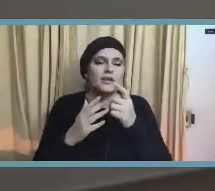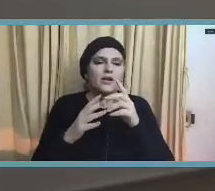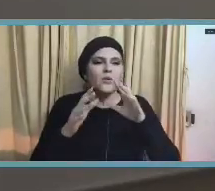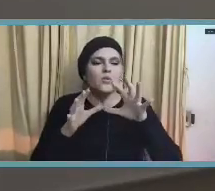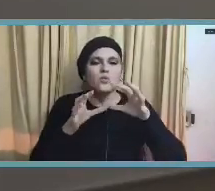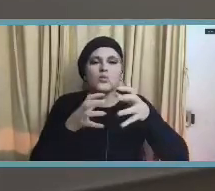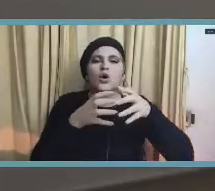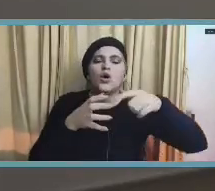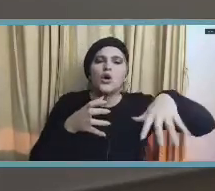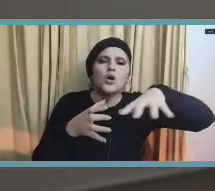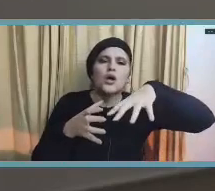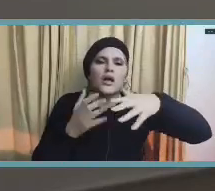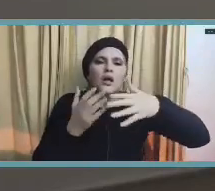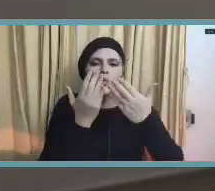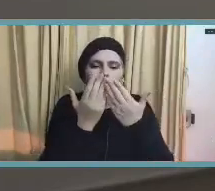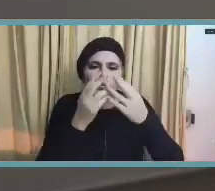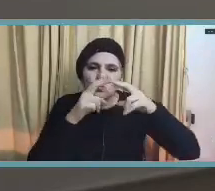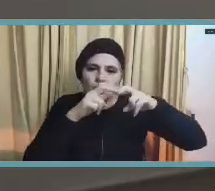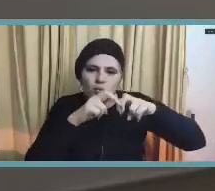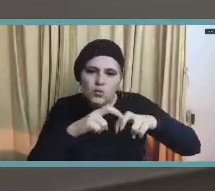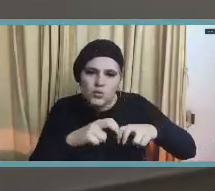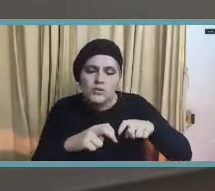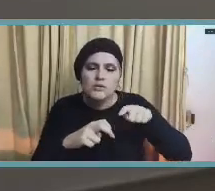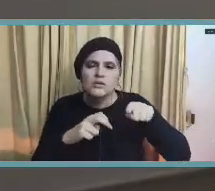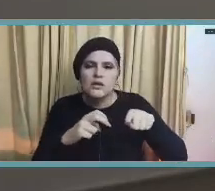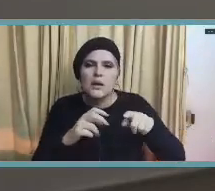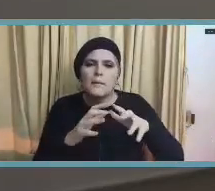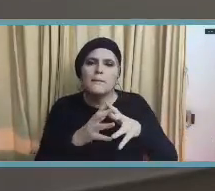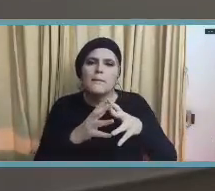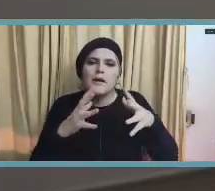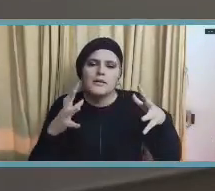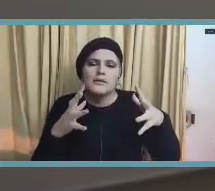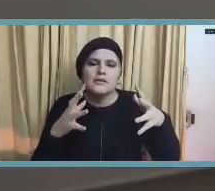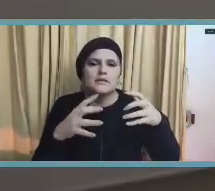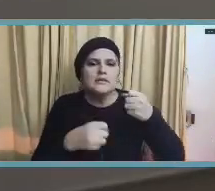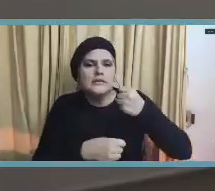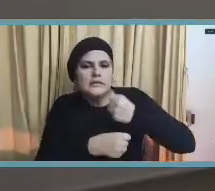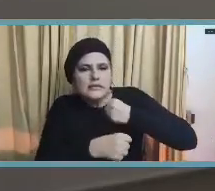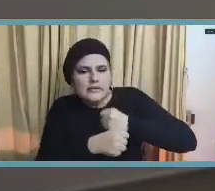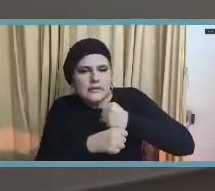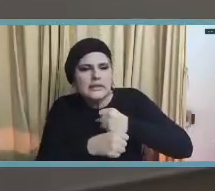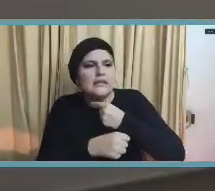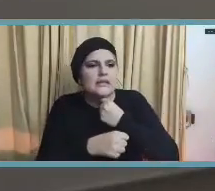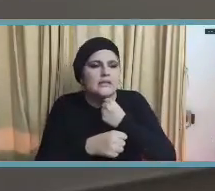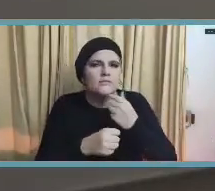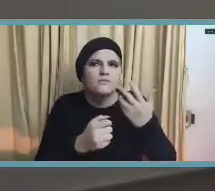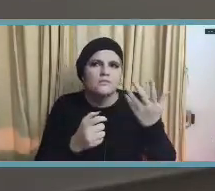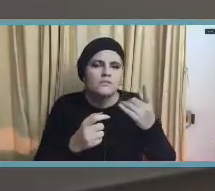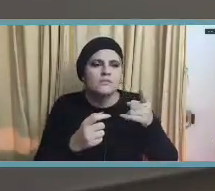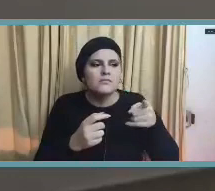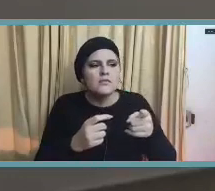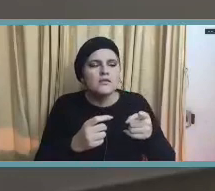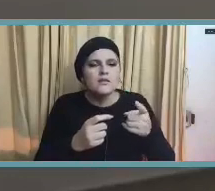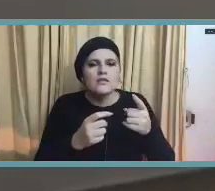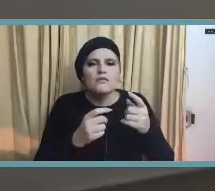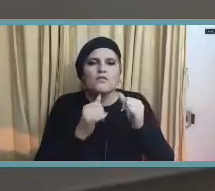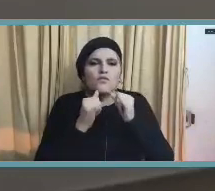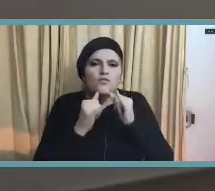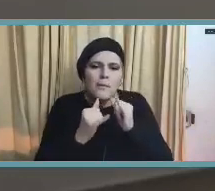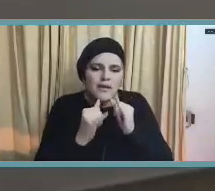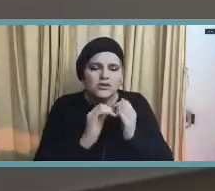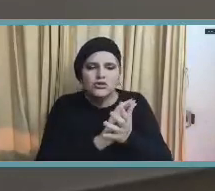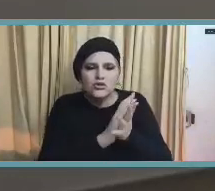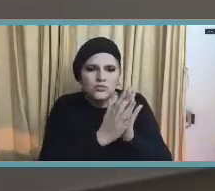hacer la mayor articulación posible, ¿cierto? Para seguir aportando a la generación de contenidos en todo lo que tenga que ver con autismo y